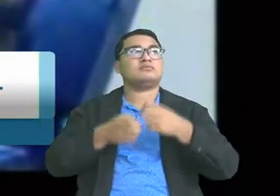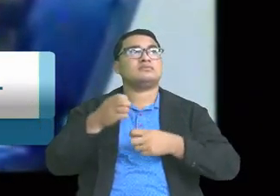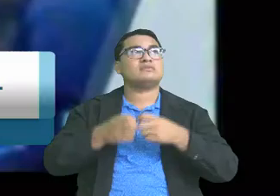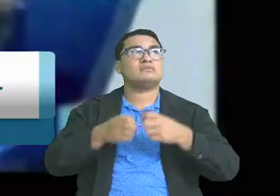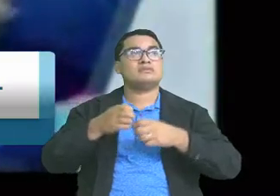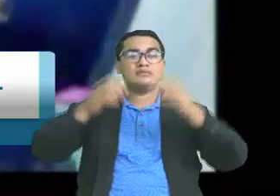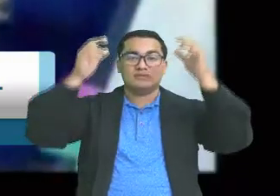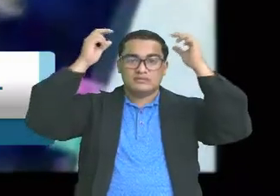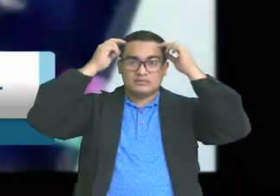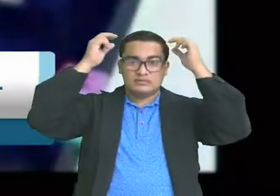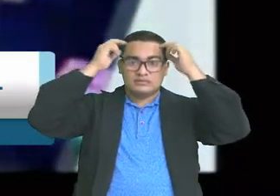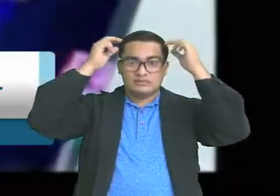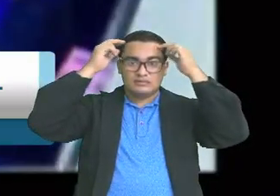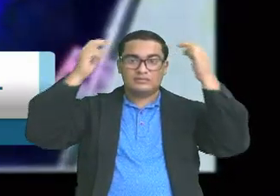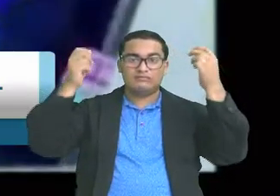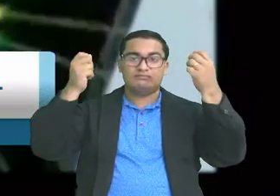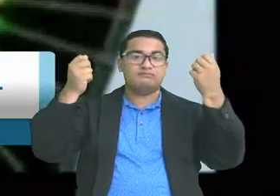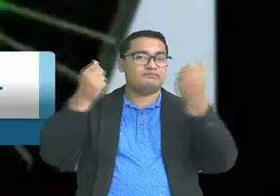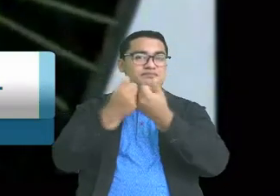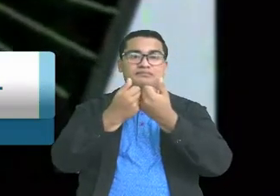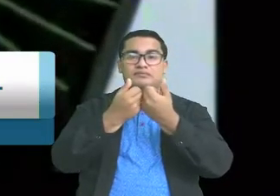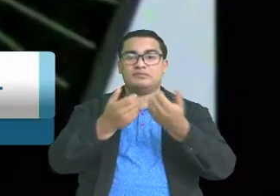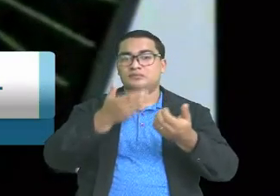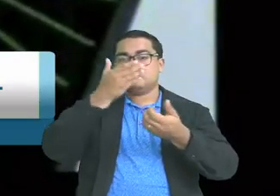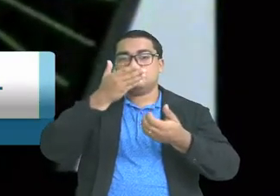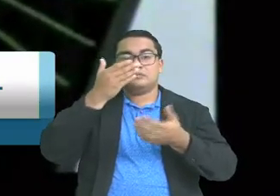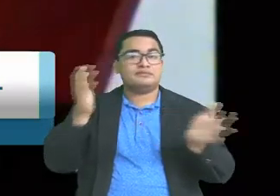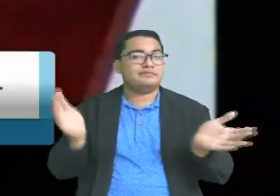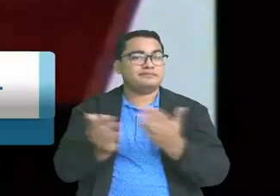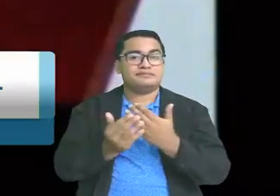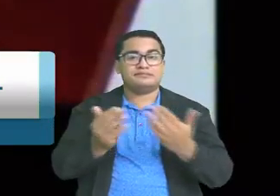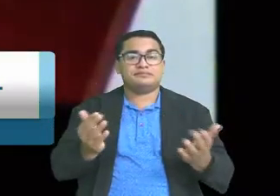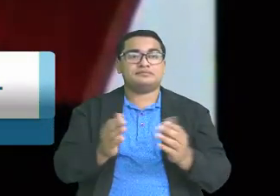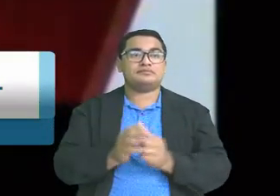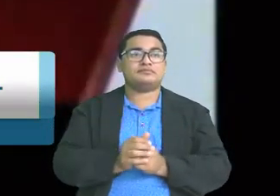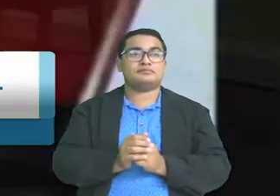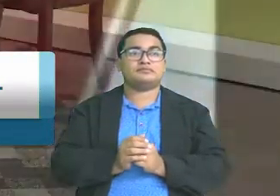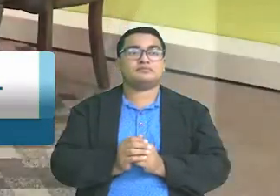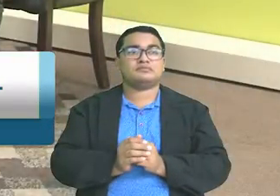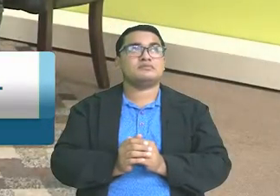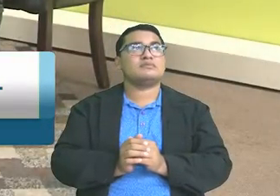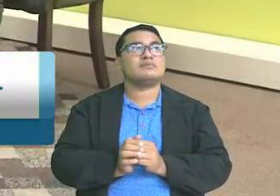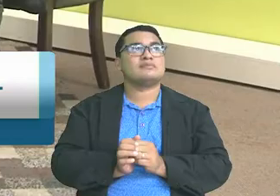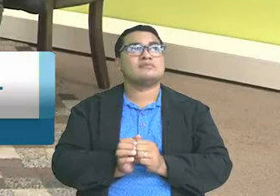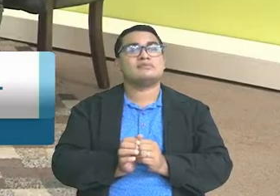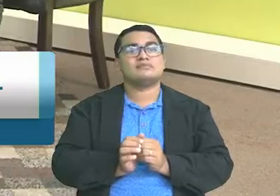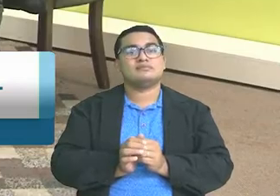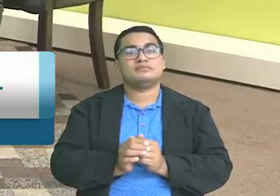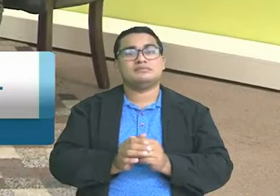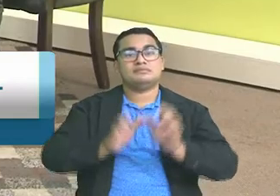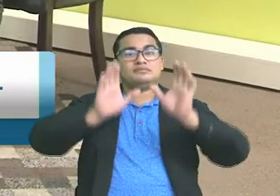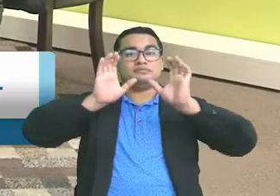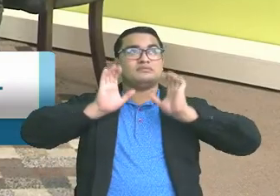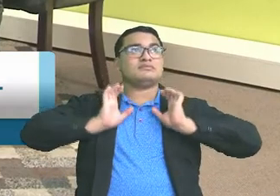queda sin flujo, ¿no? Cuando usted decía que se duerme la mitad del